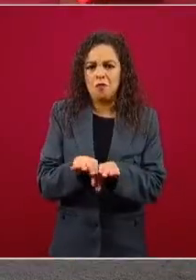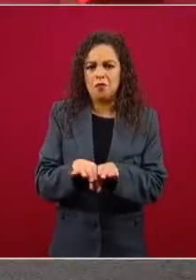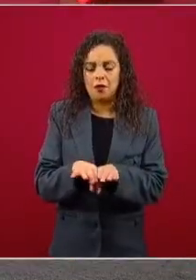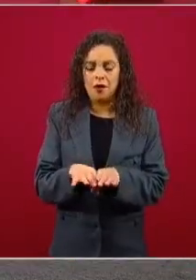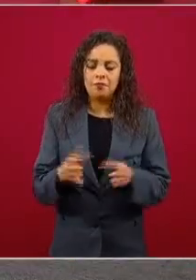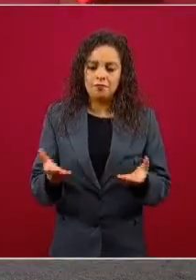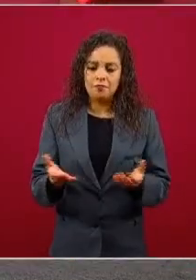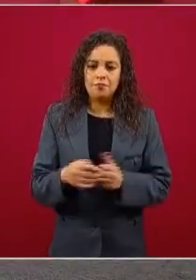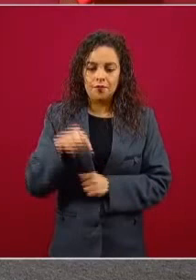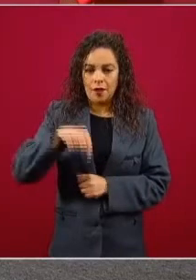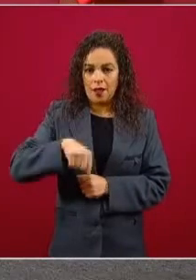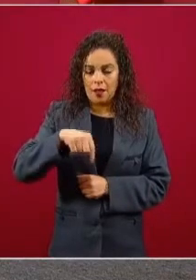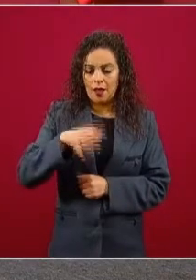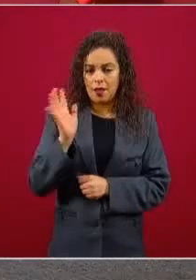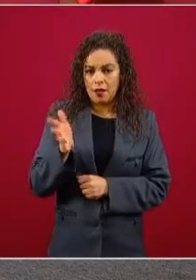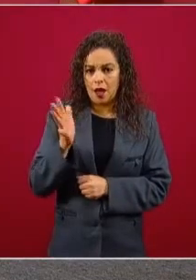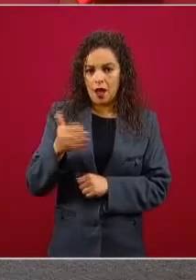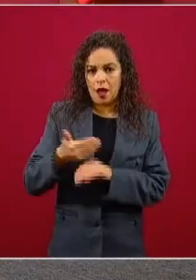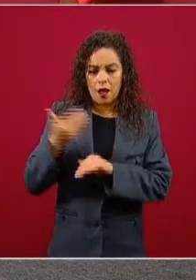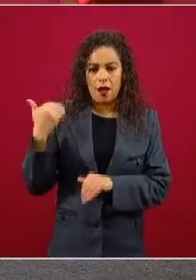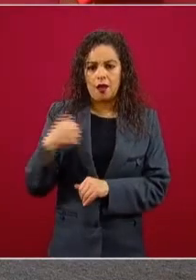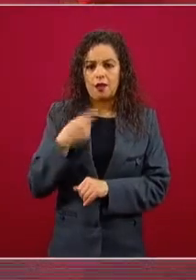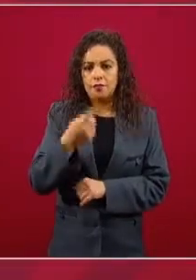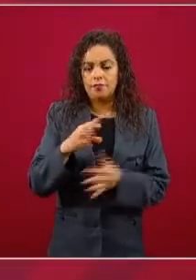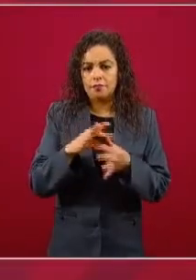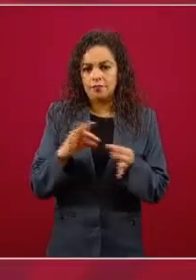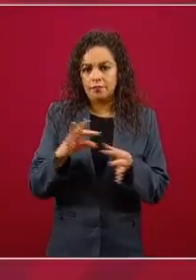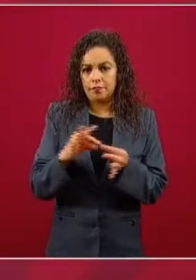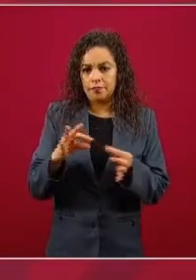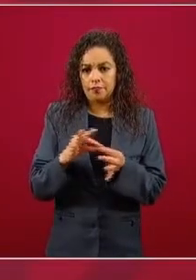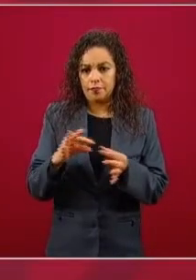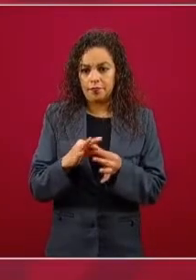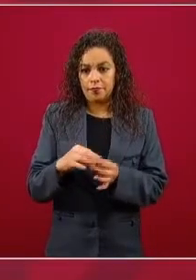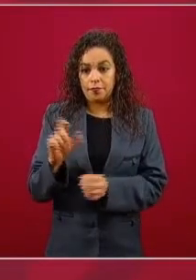aquí dijimos que si cobrábamos